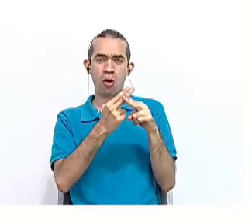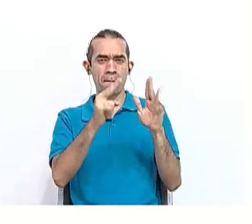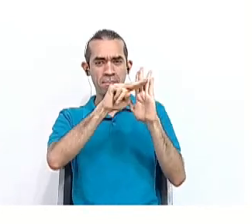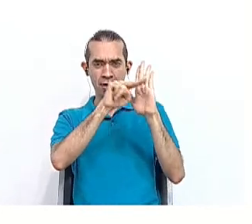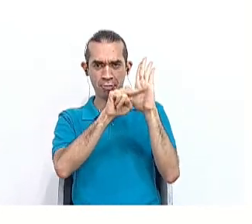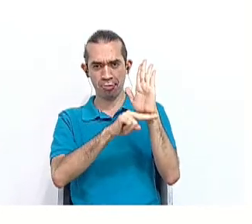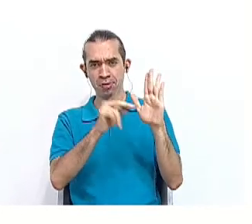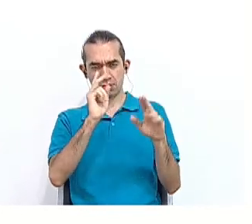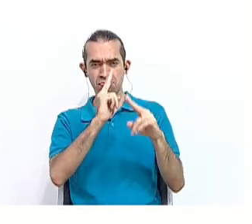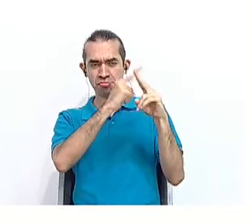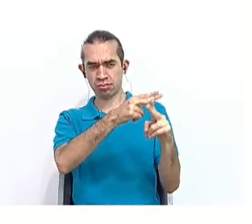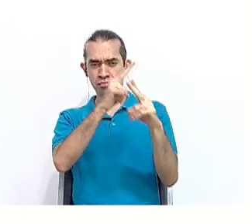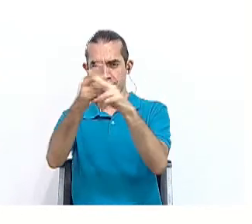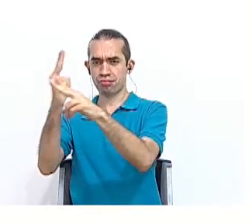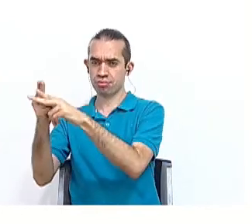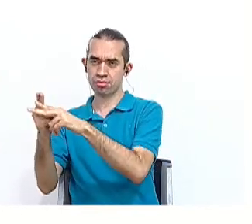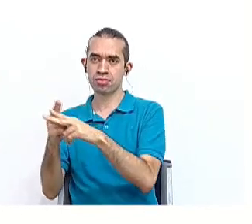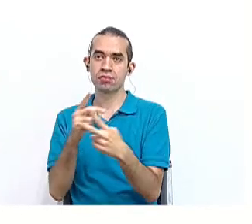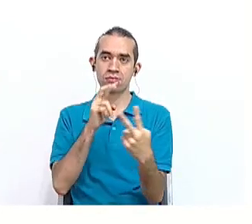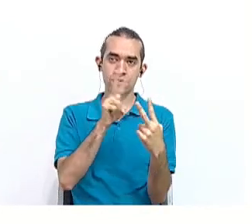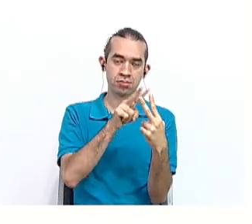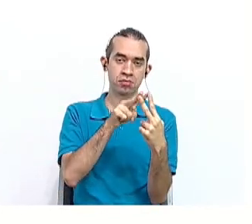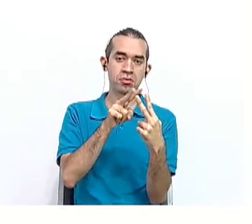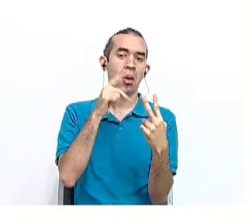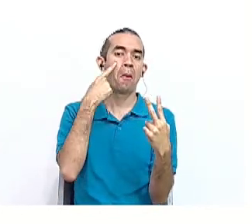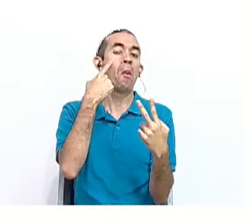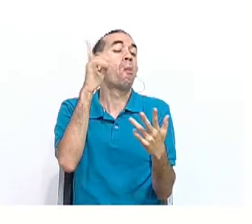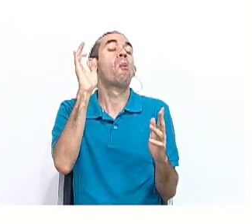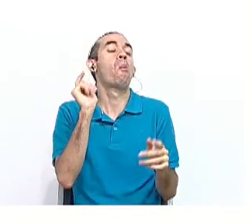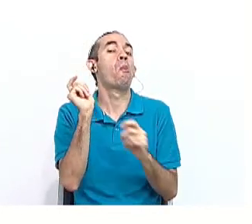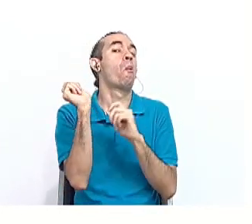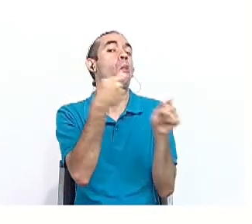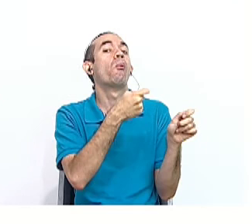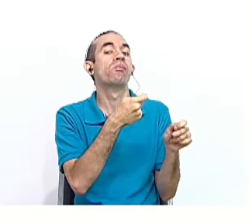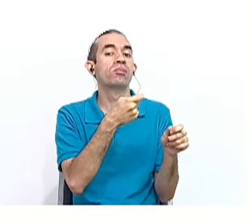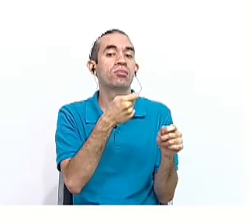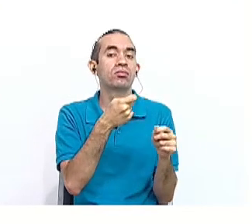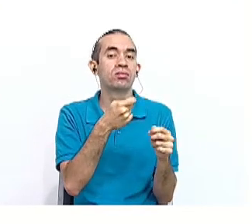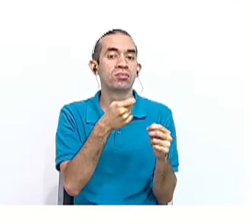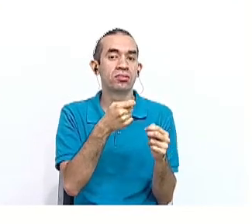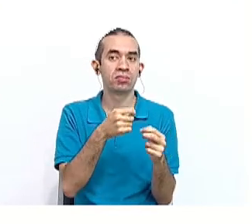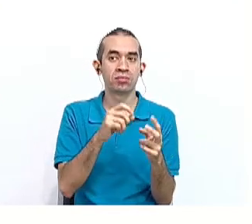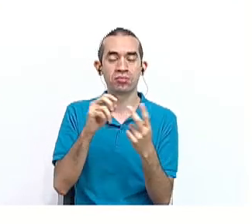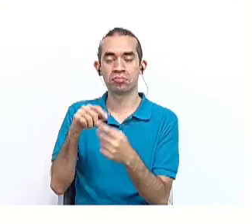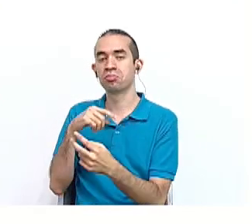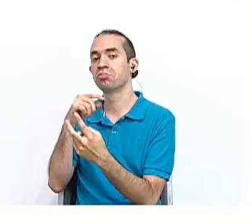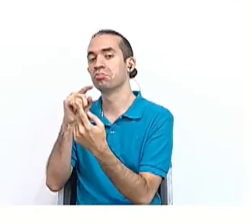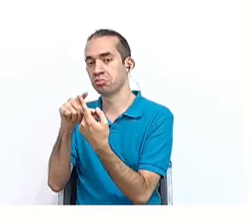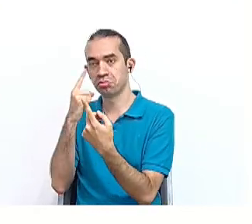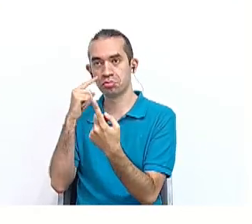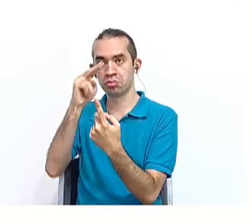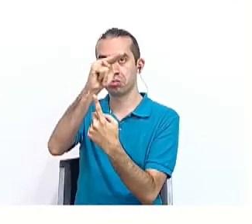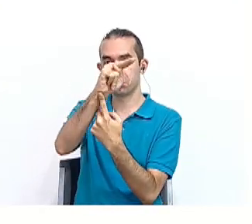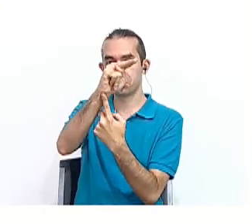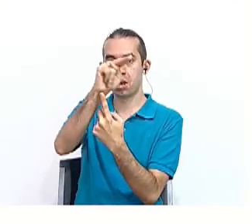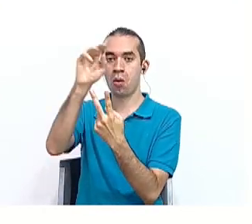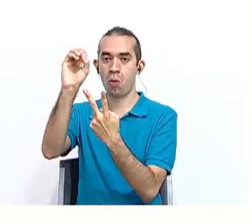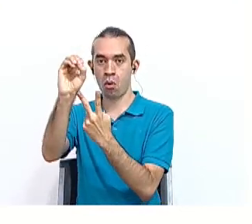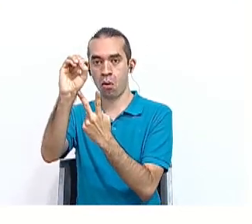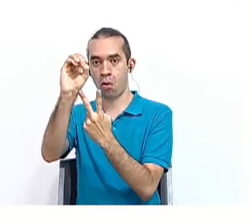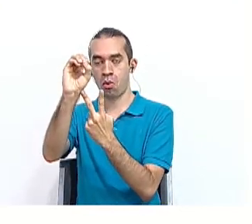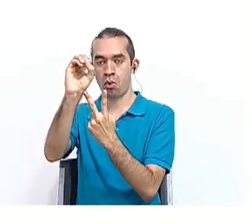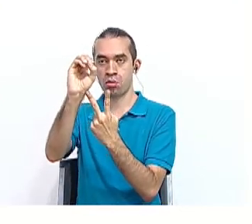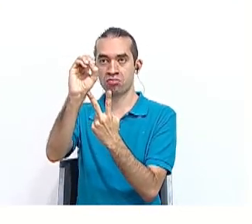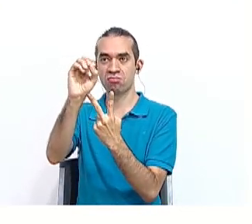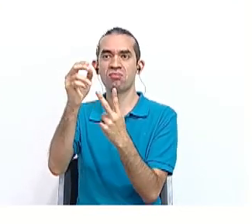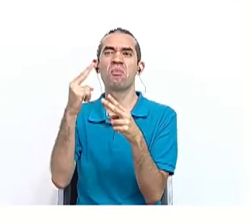para darle nombre a estos compuestos. A ver, lo primero que se les ocurra. En la segunda representación vemos nitrógeno y oxígeno.